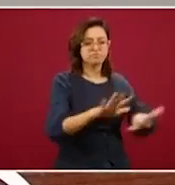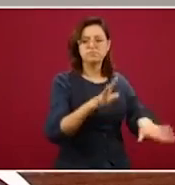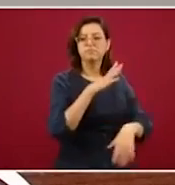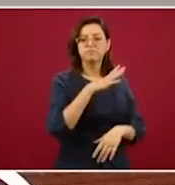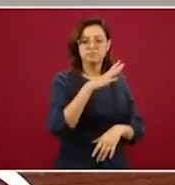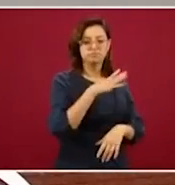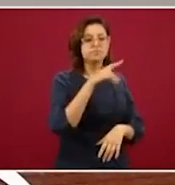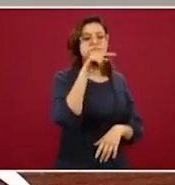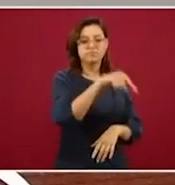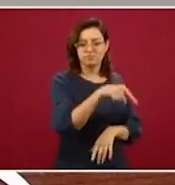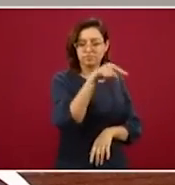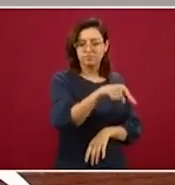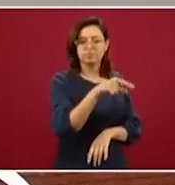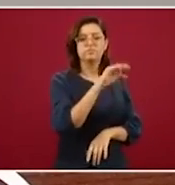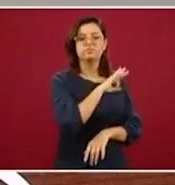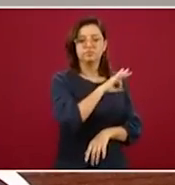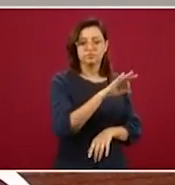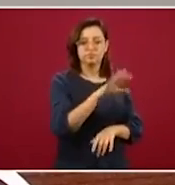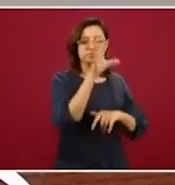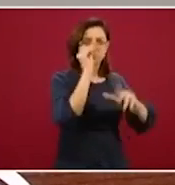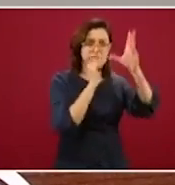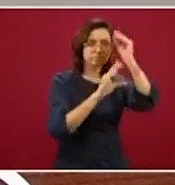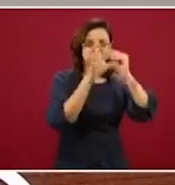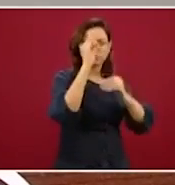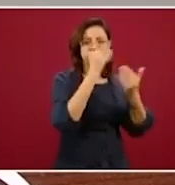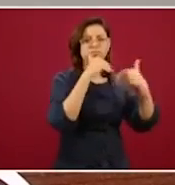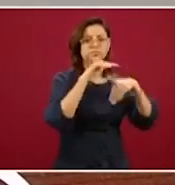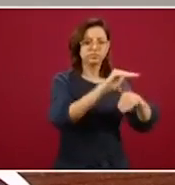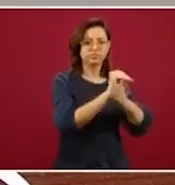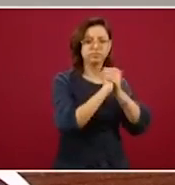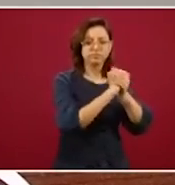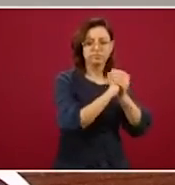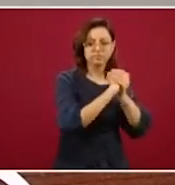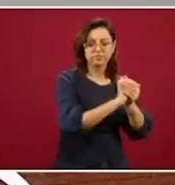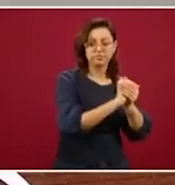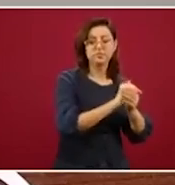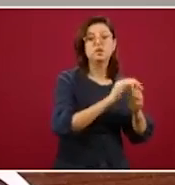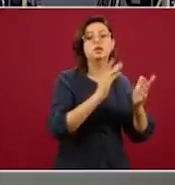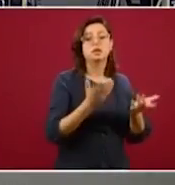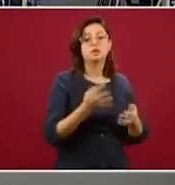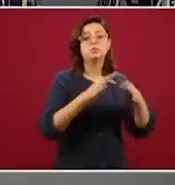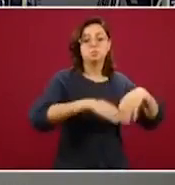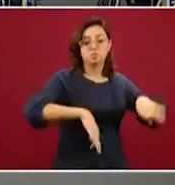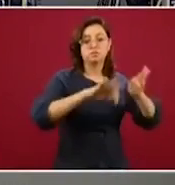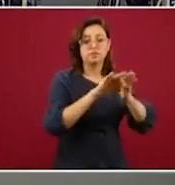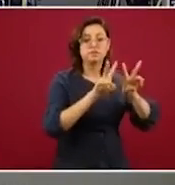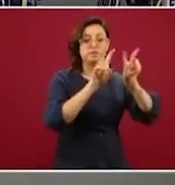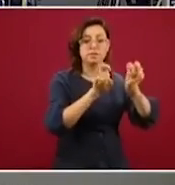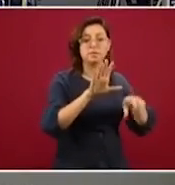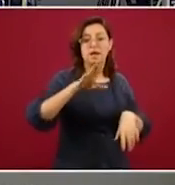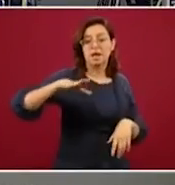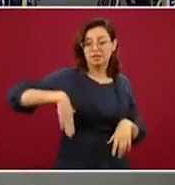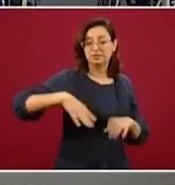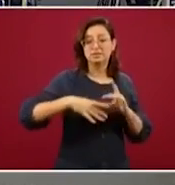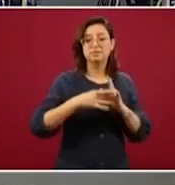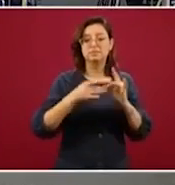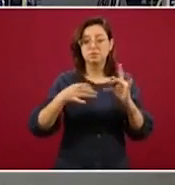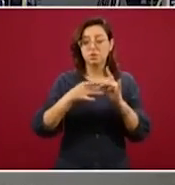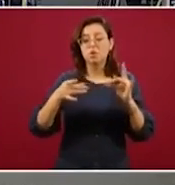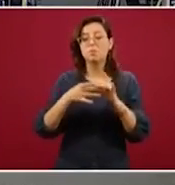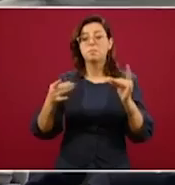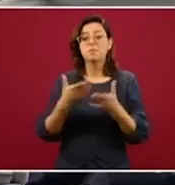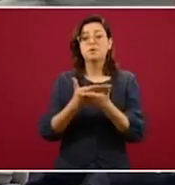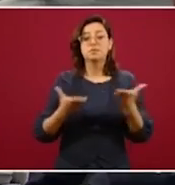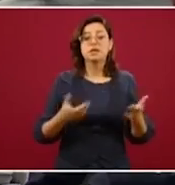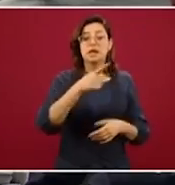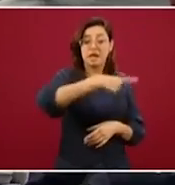tandas y ahí es donde van a capacitarse para este programa. Una cosa importante, lo que mencionaba el presidente, es